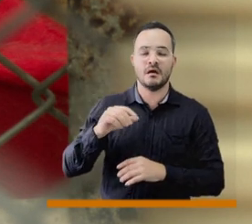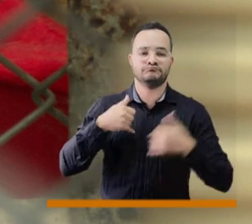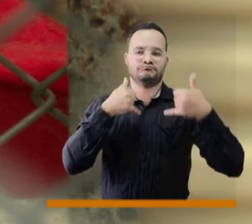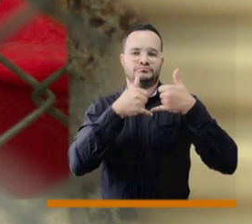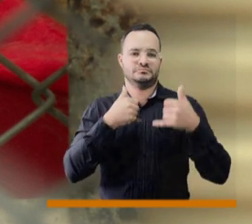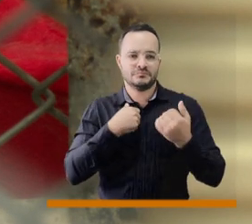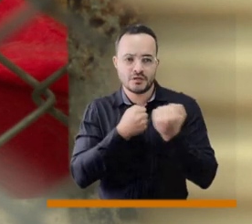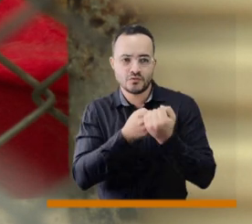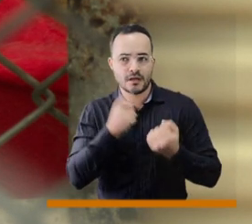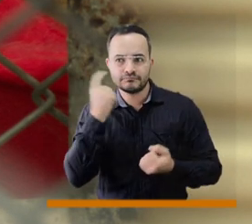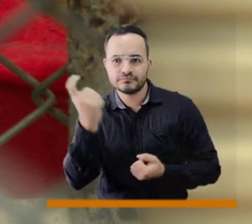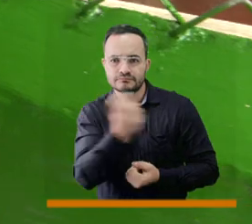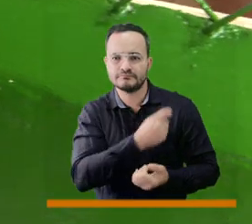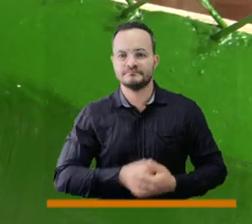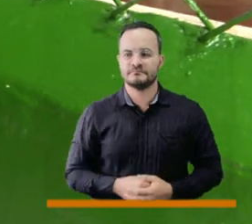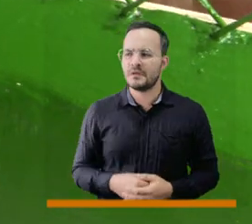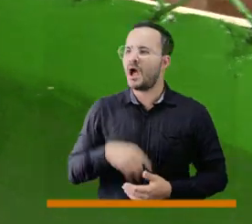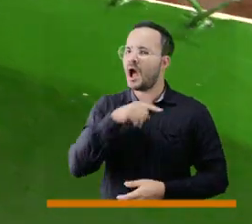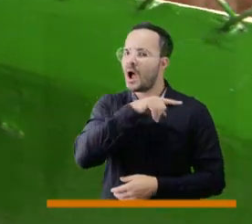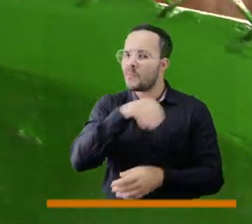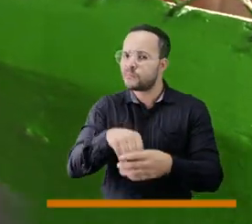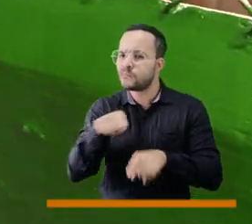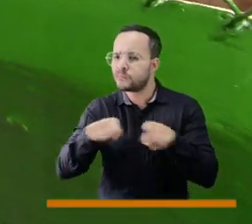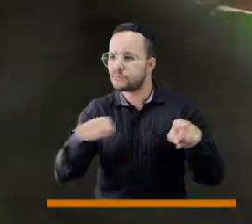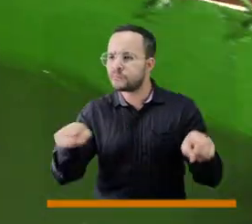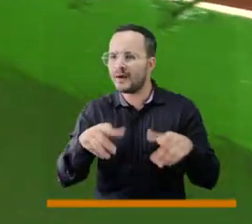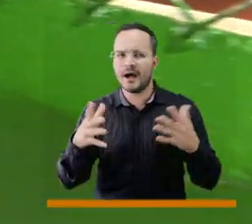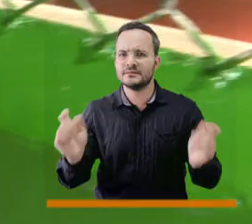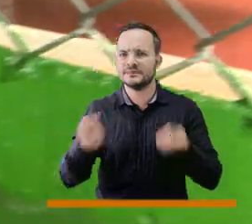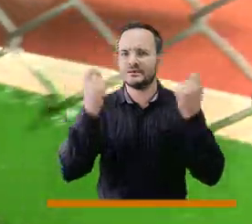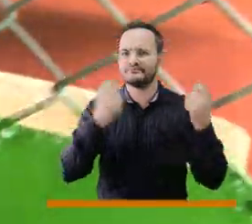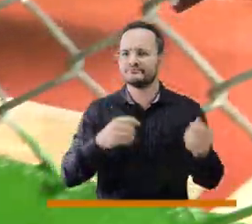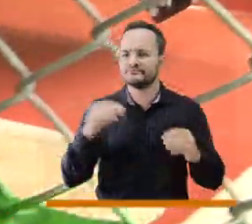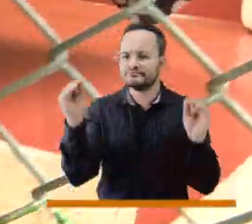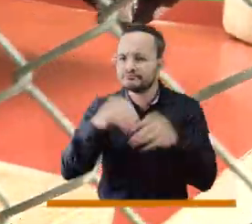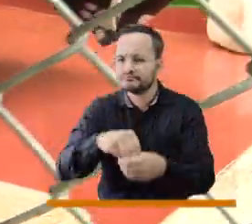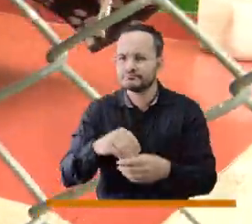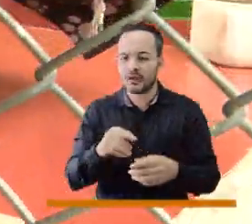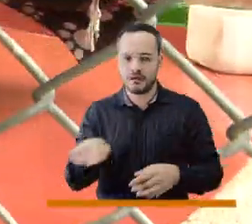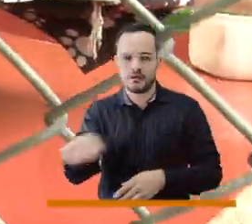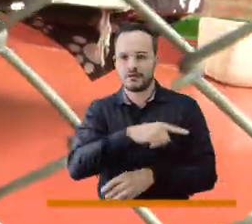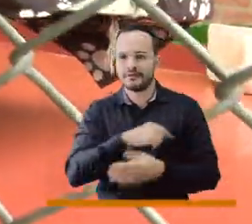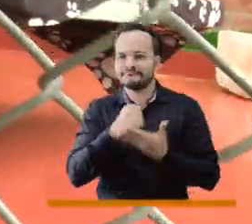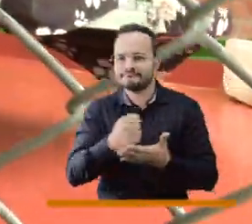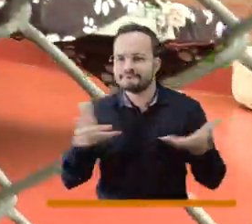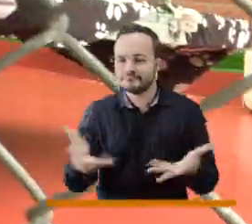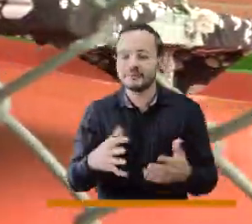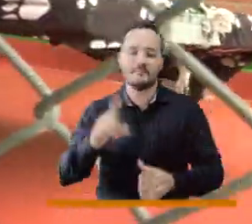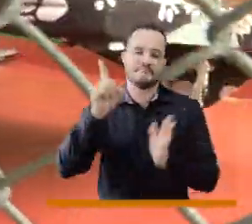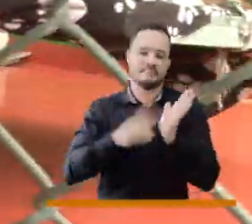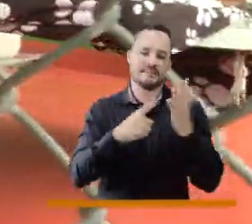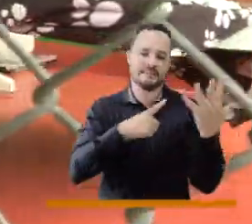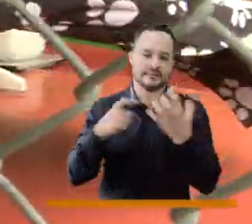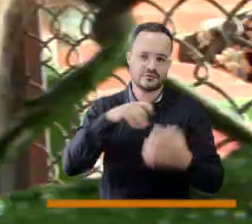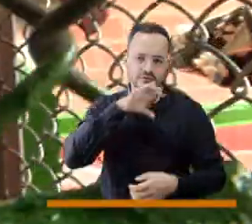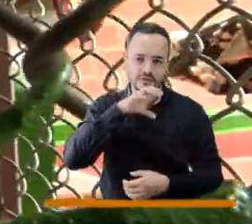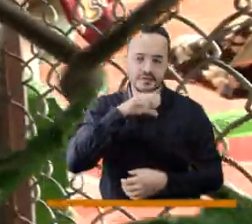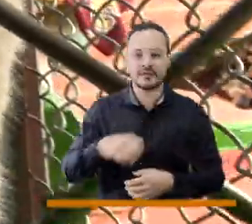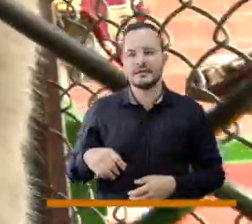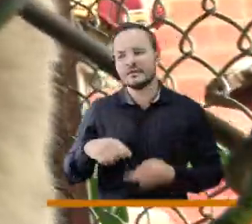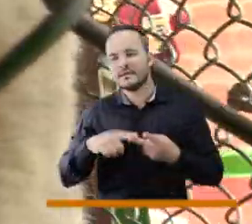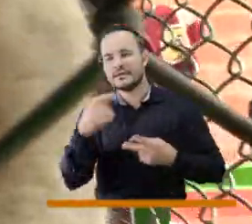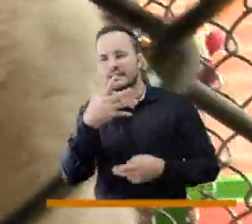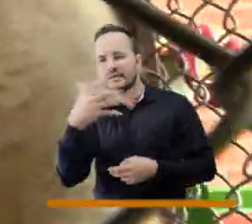animalito. ¿Y en este momento en La Perla cuántos animales hay rescatados? En el momento hay aproximadamente 1.600 perros